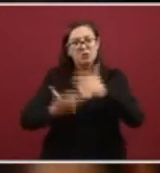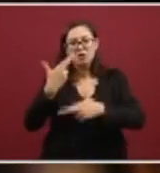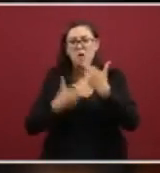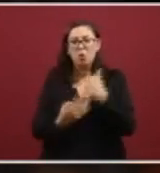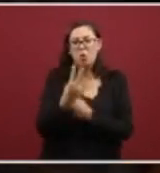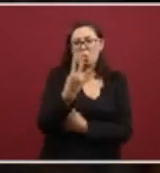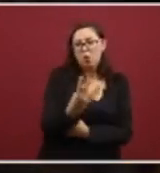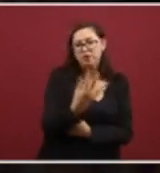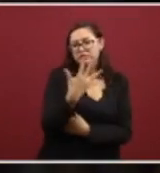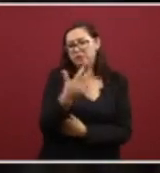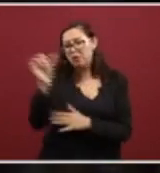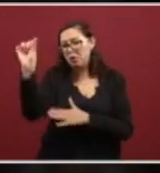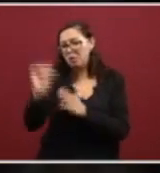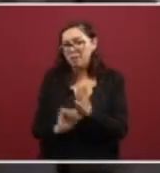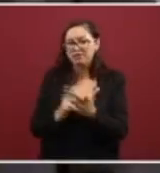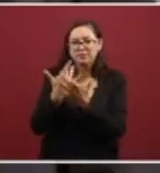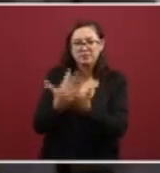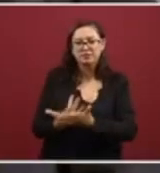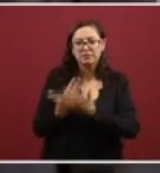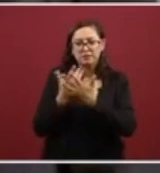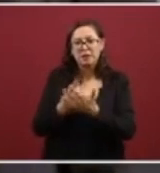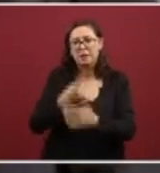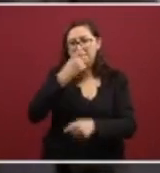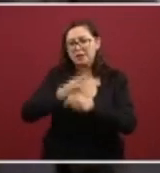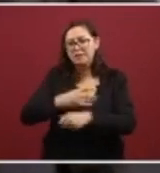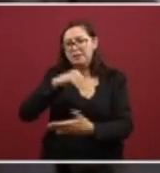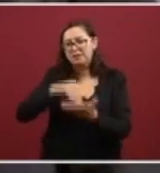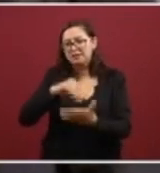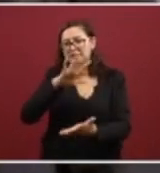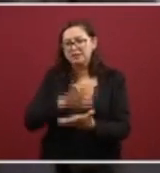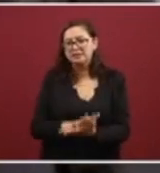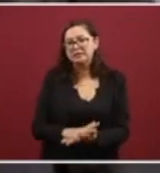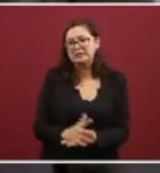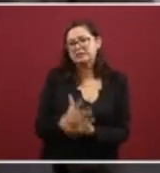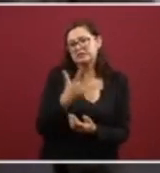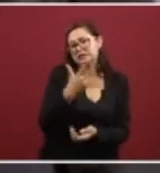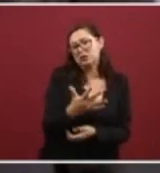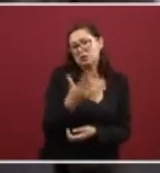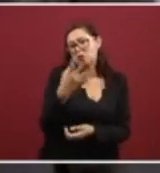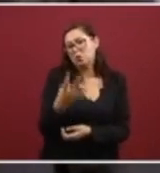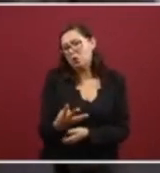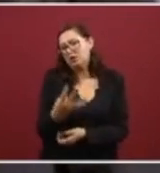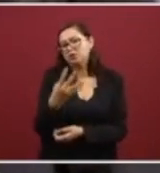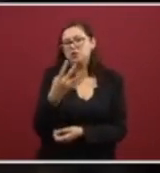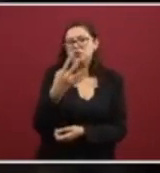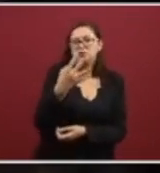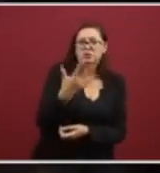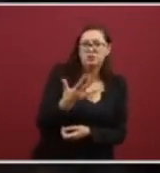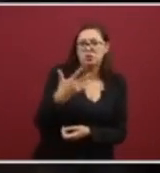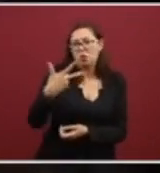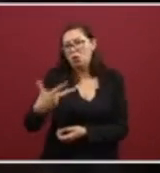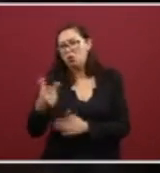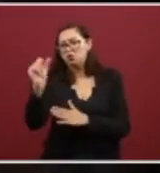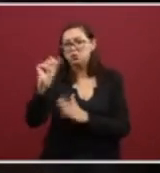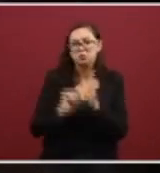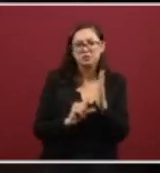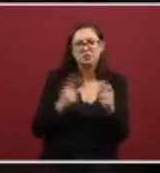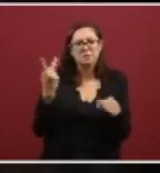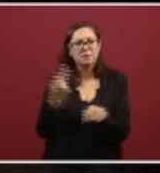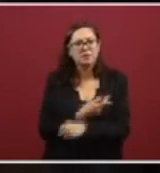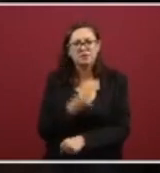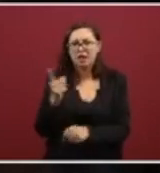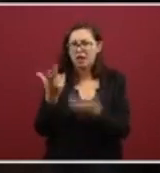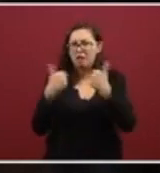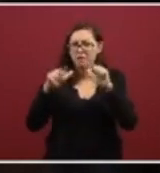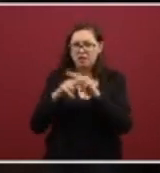de 4 a 5 meses, la primera cita es de 5, 4, 8 meses. Entonces, ¿qué van a hacer? ¿Les van a dar dinero a los